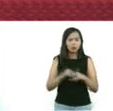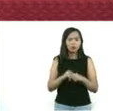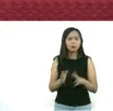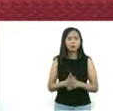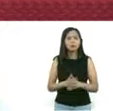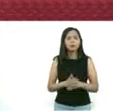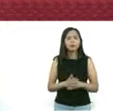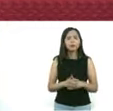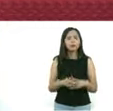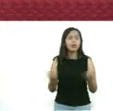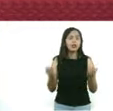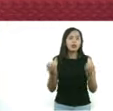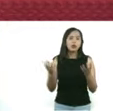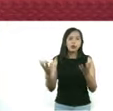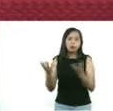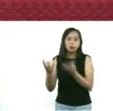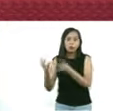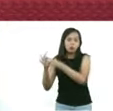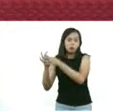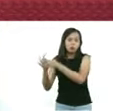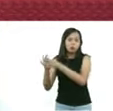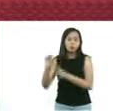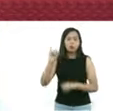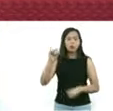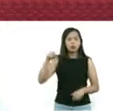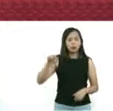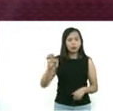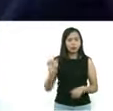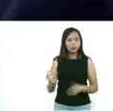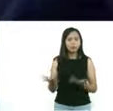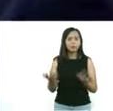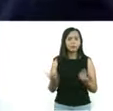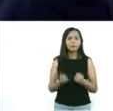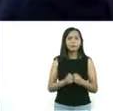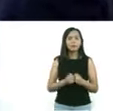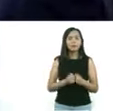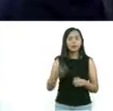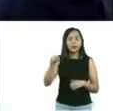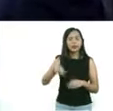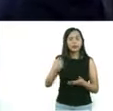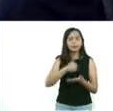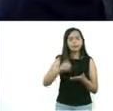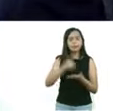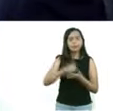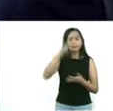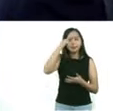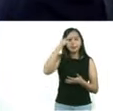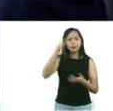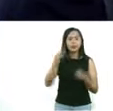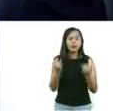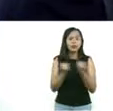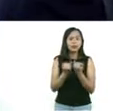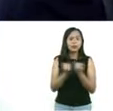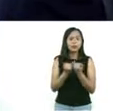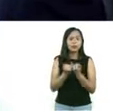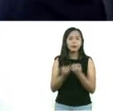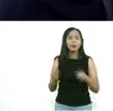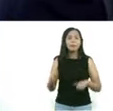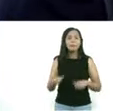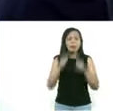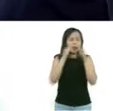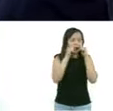el Instituto Nacional Electoral, con sus autoridades aquí en la Ciudad de México, y por otra parte estará atenta para la atención